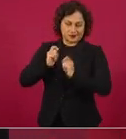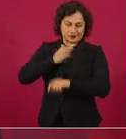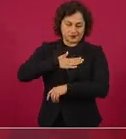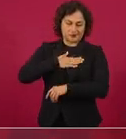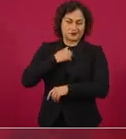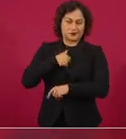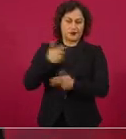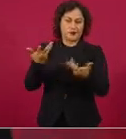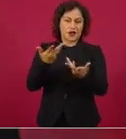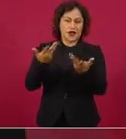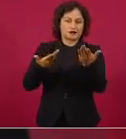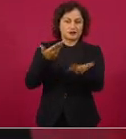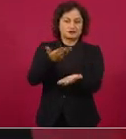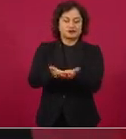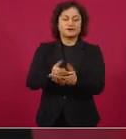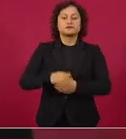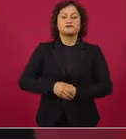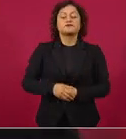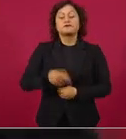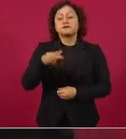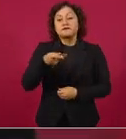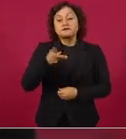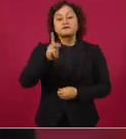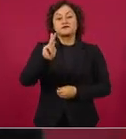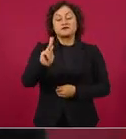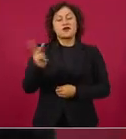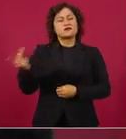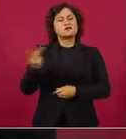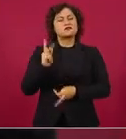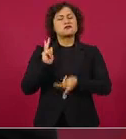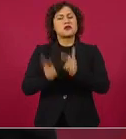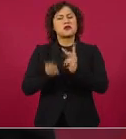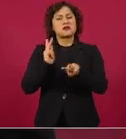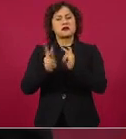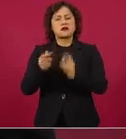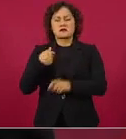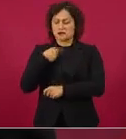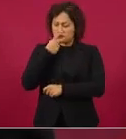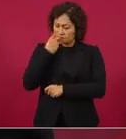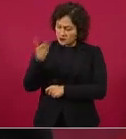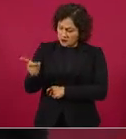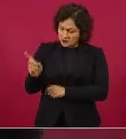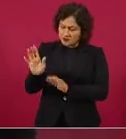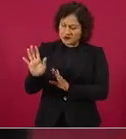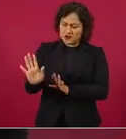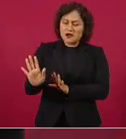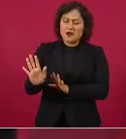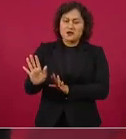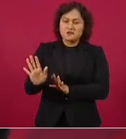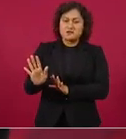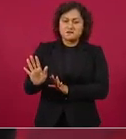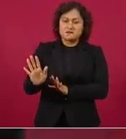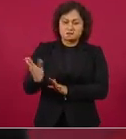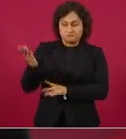Pero le decía yo, aún siendo él, y eso,